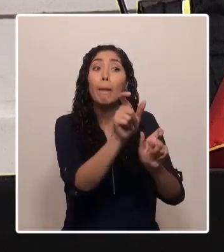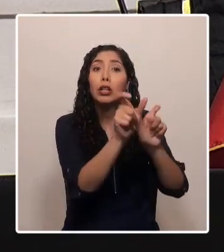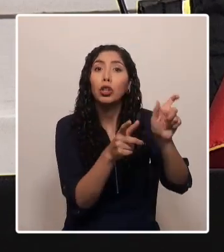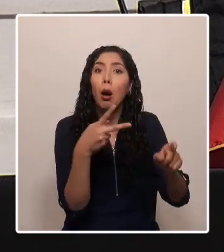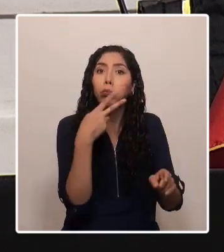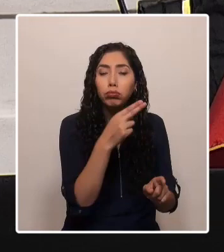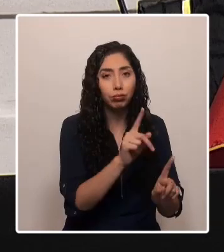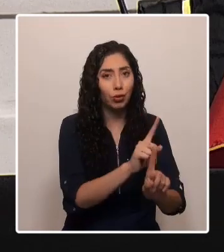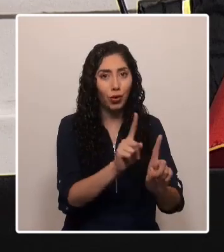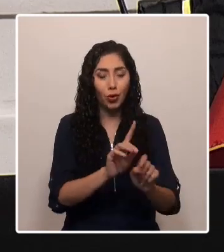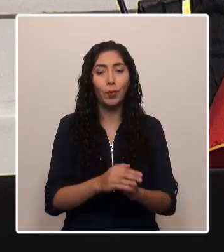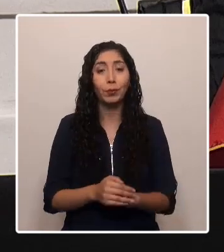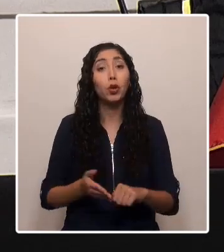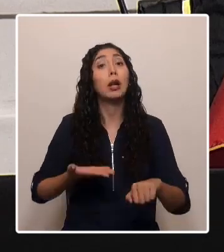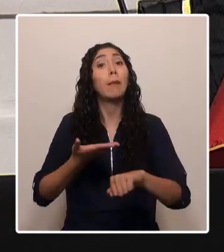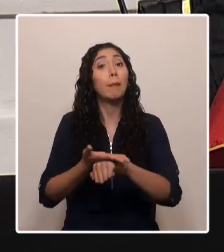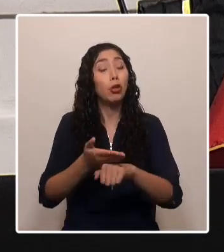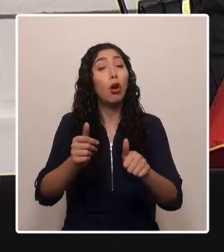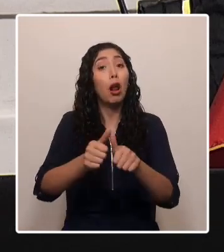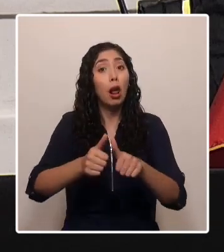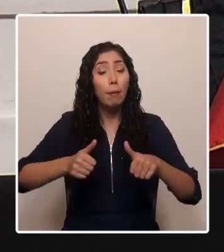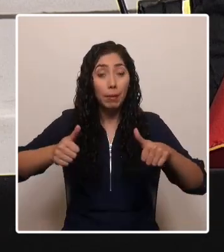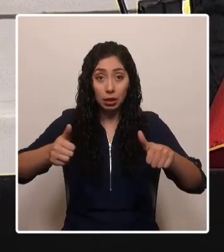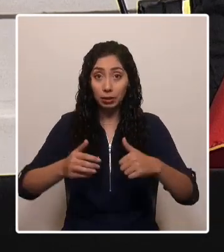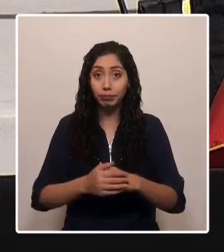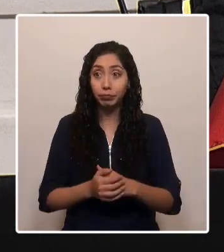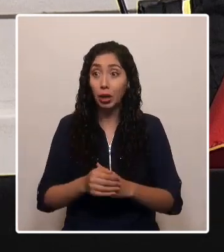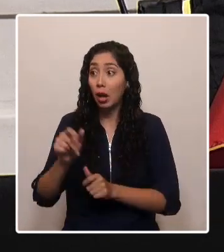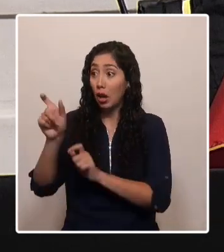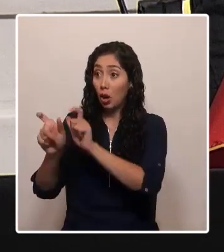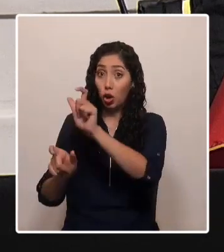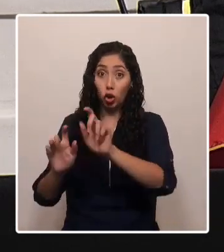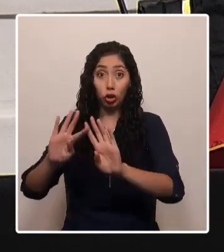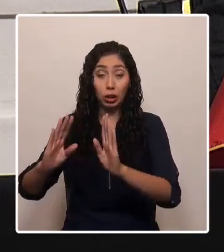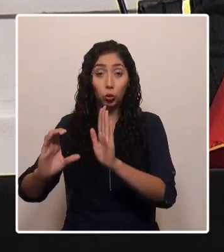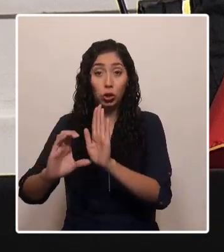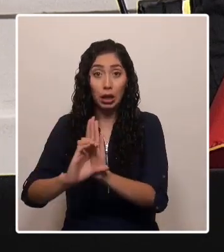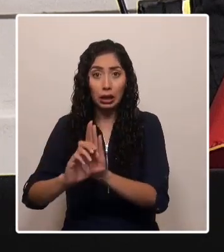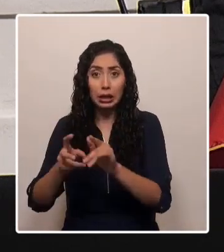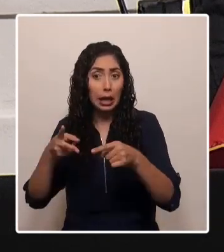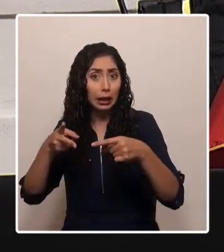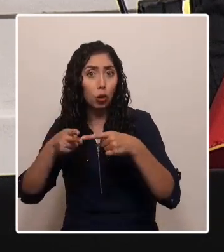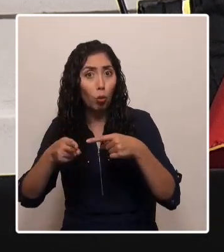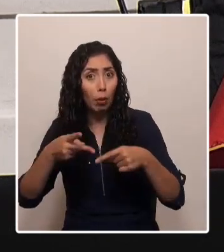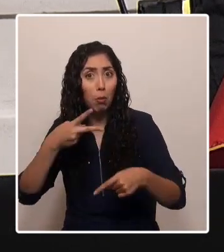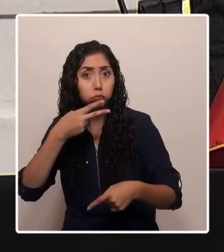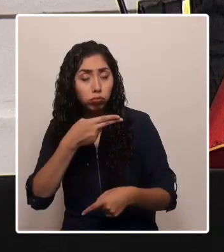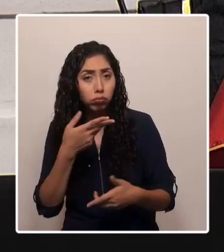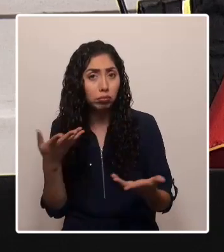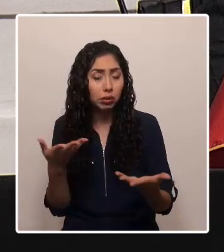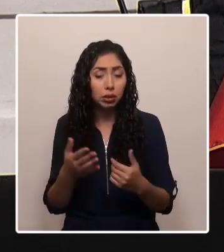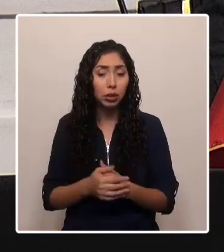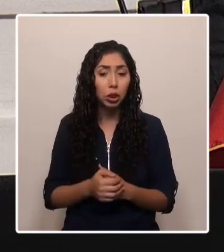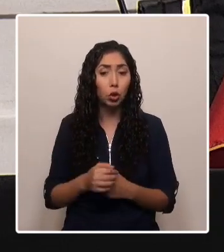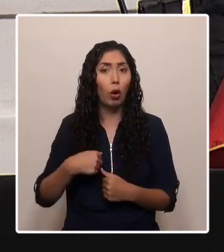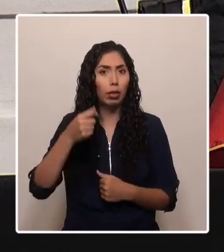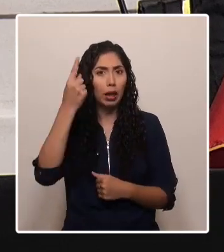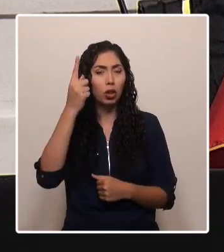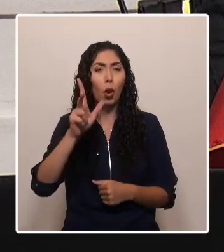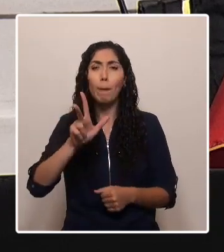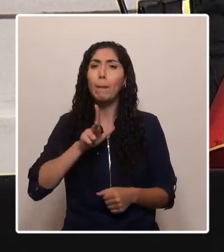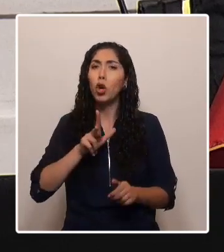la mesa sobre lo siguiente. ¿Se va a interrumpir a los convencionales constituyentes? ¿Qué se va a exigir? Porque yo entiendo que este protocolo de deliberación, no sé si está el tema